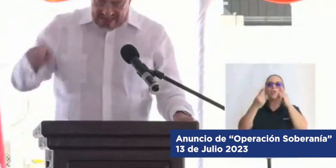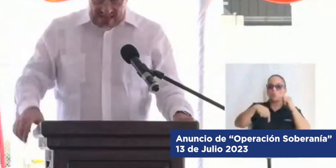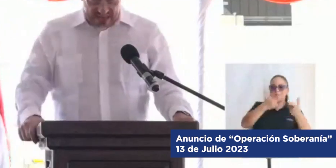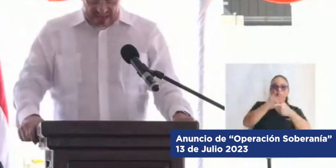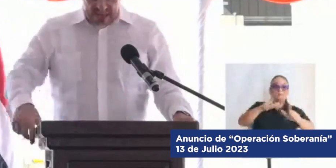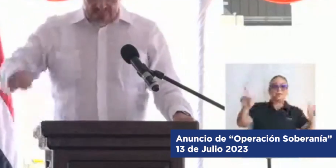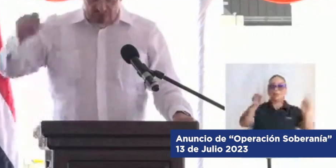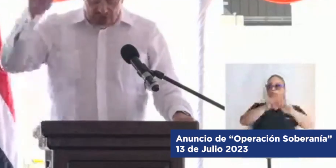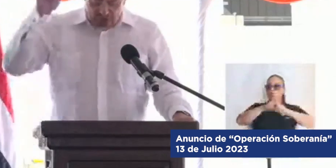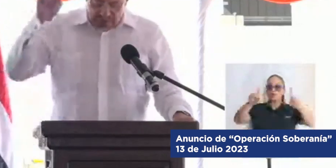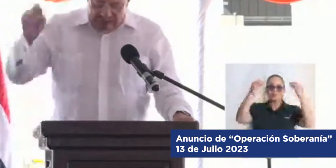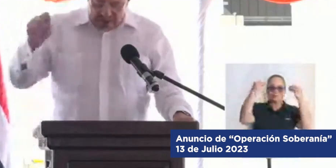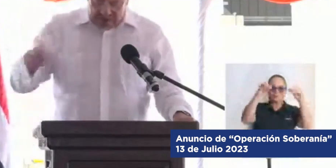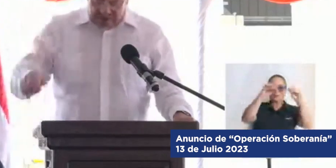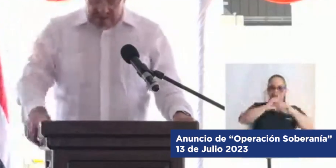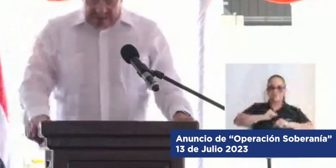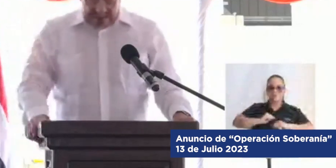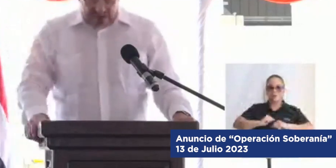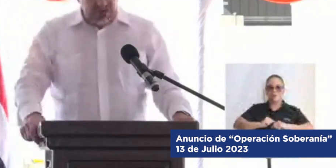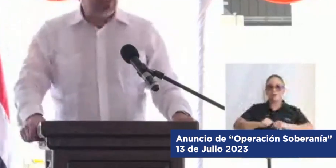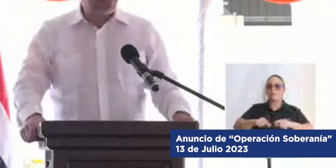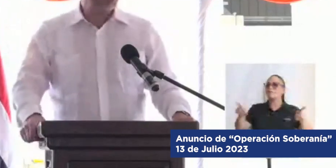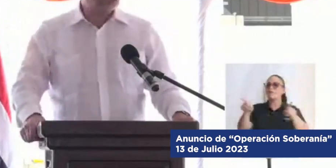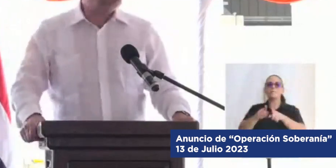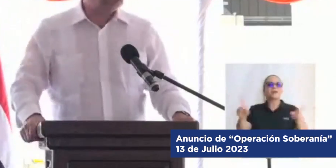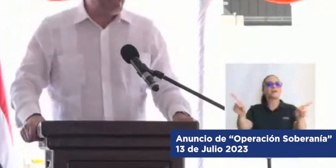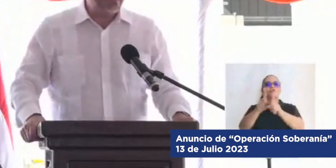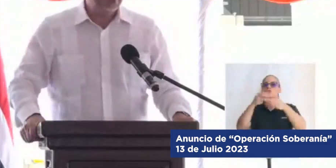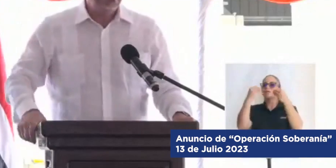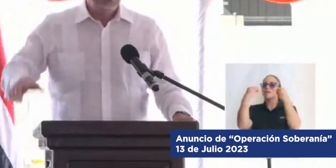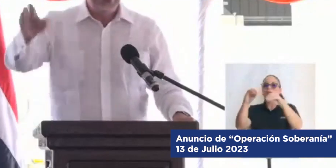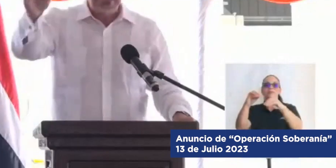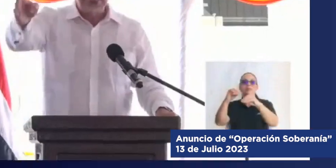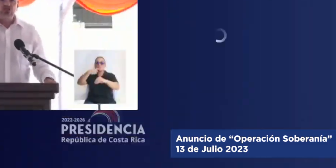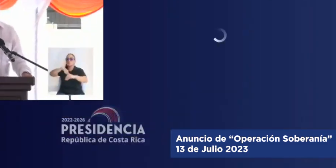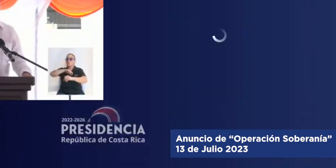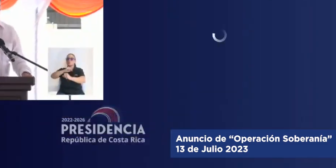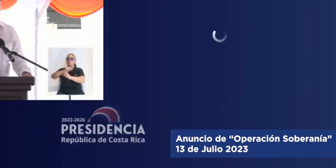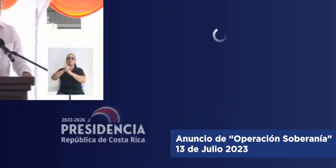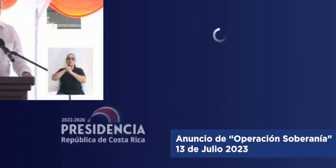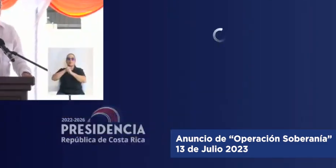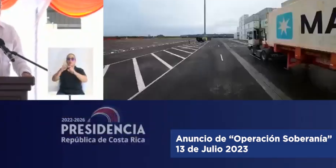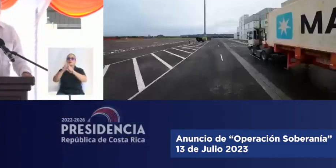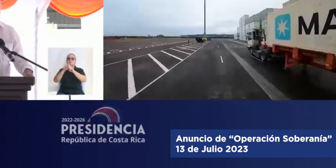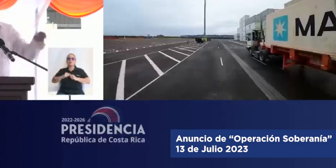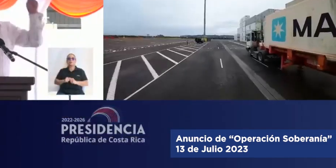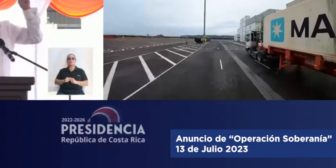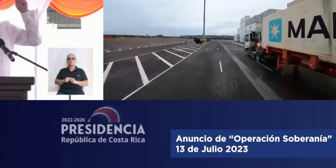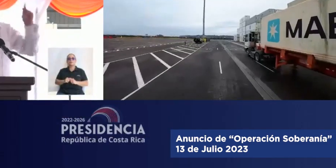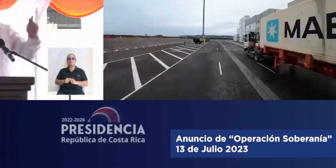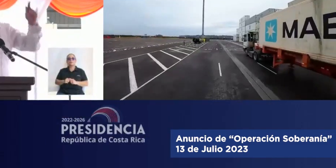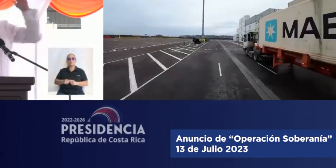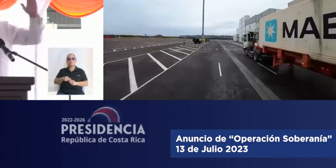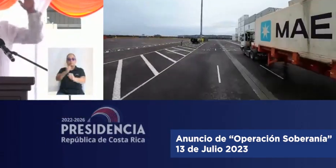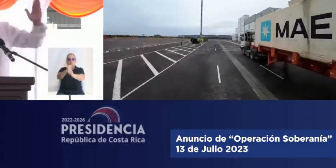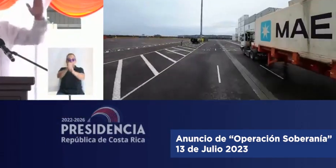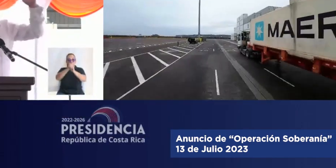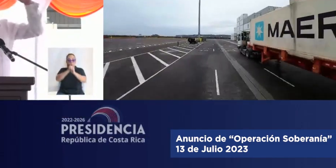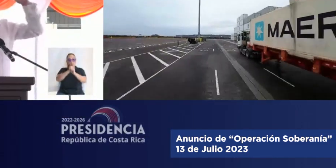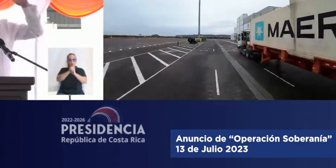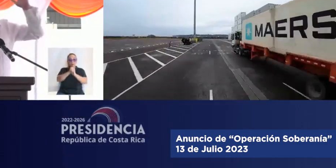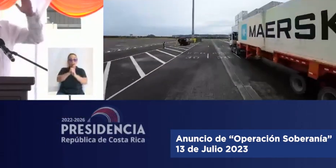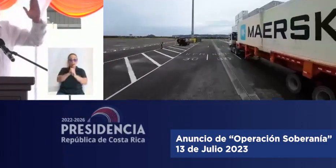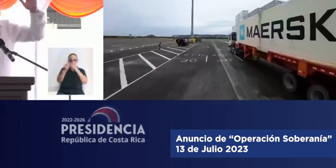se vende mucho menos se vende nuestra seguridad y eso costarricenses no debió haber